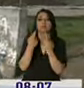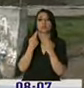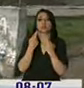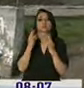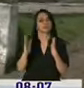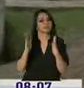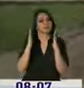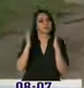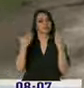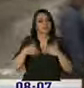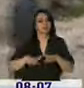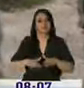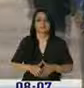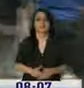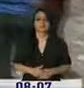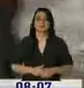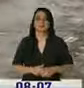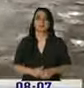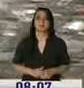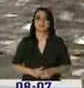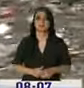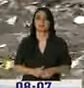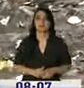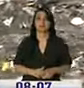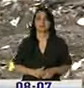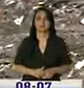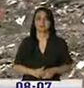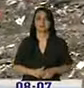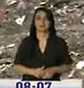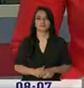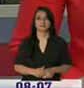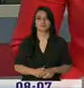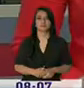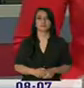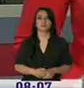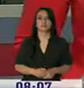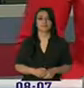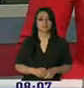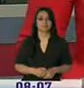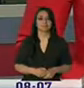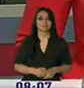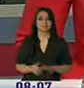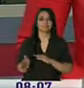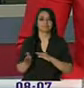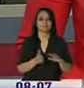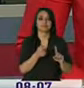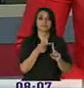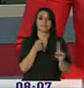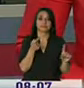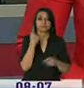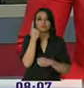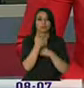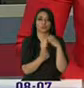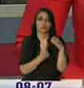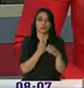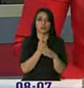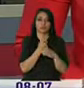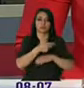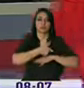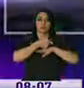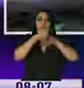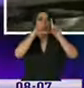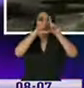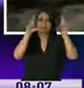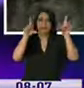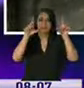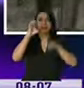competente, informó Priscila Cadena. Desde hace un año, autoridades de Maceo, esperando a que den